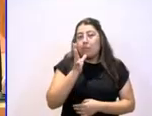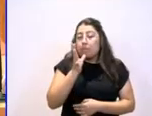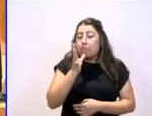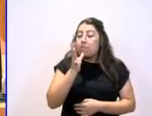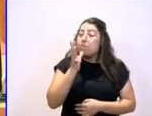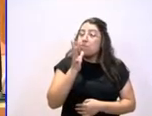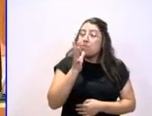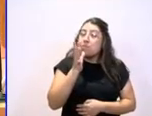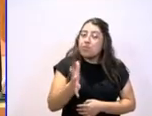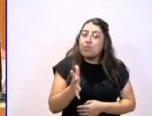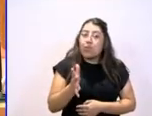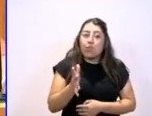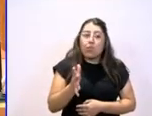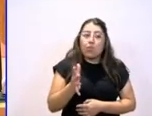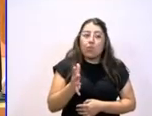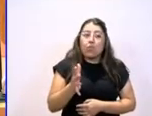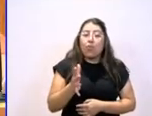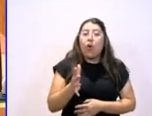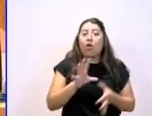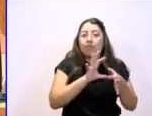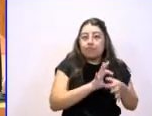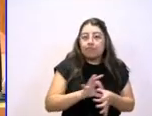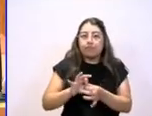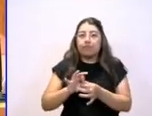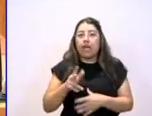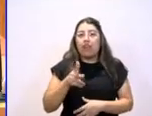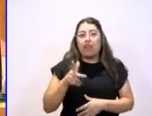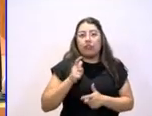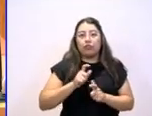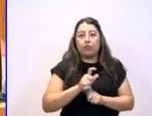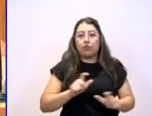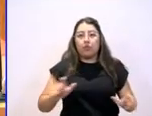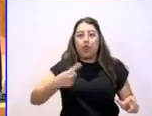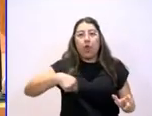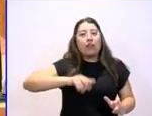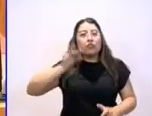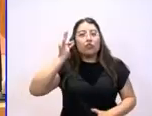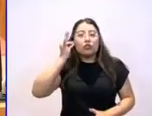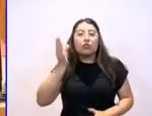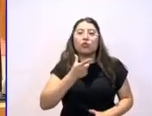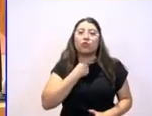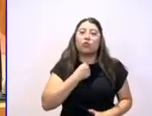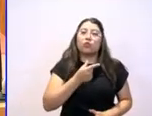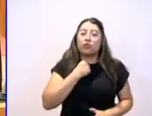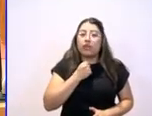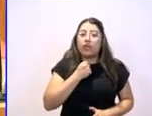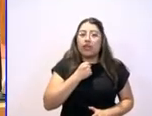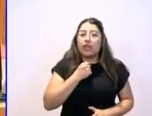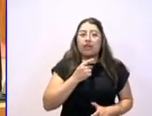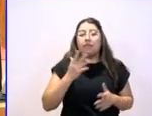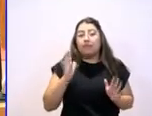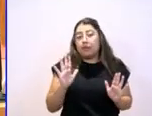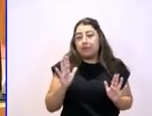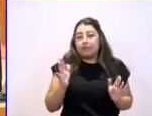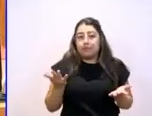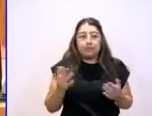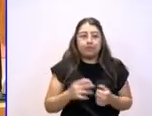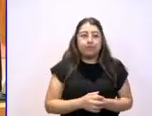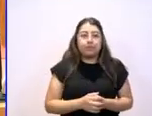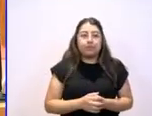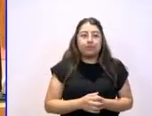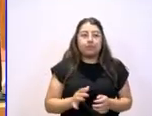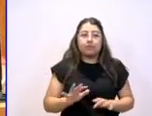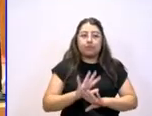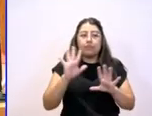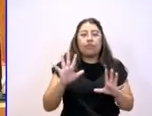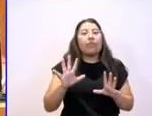importante, que es situarnos con los derechos humanos. A muchas de nosotras nos hubiera gustado mucho, pero no ha perdido la oportunidad de siempre saber con